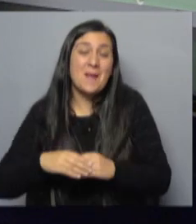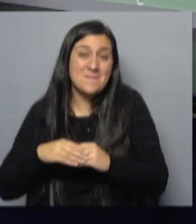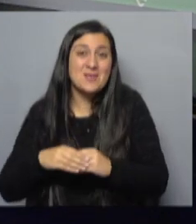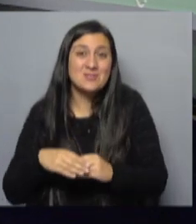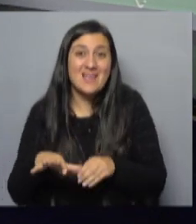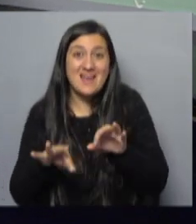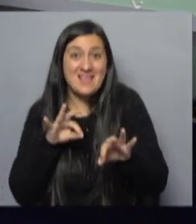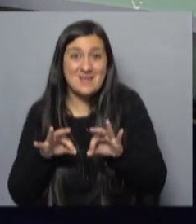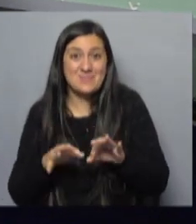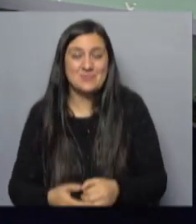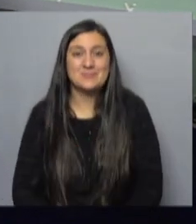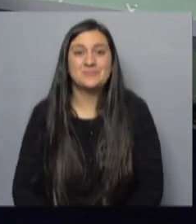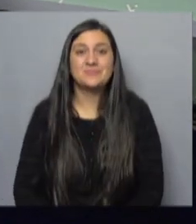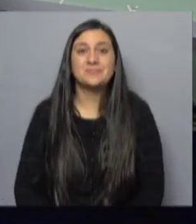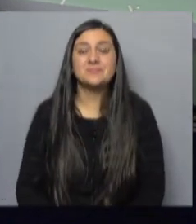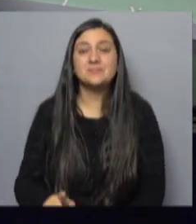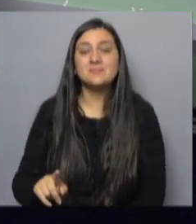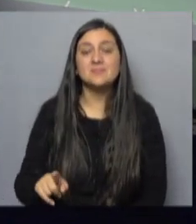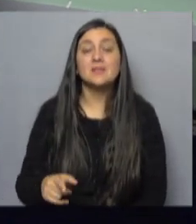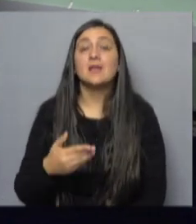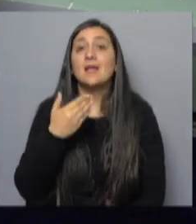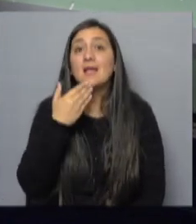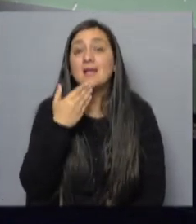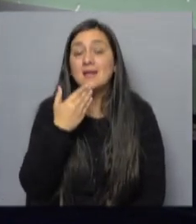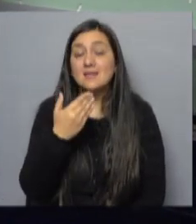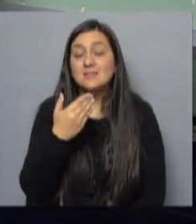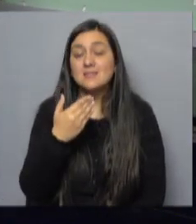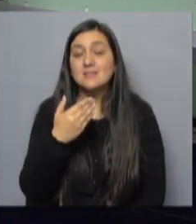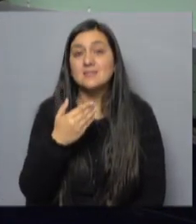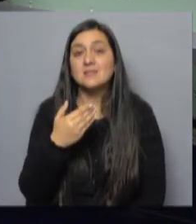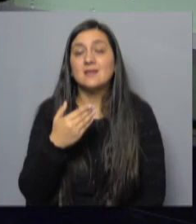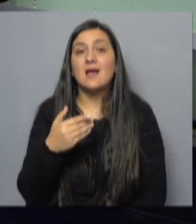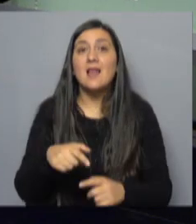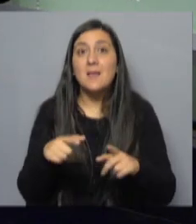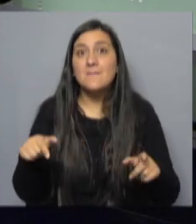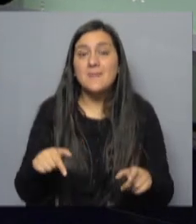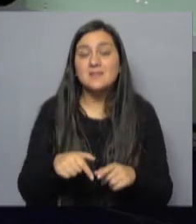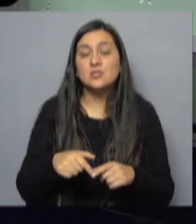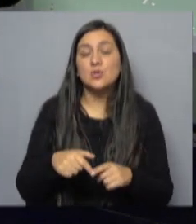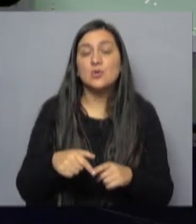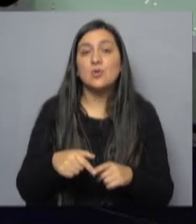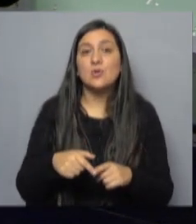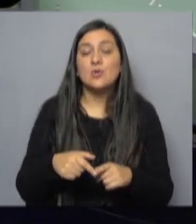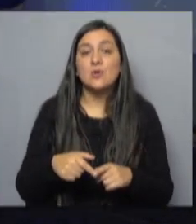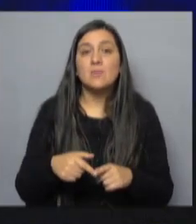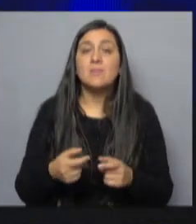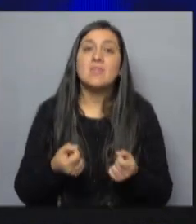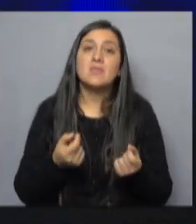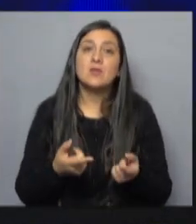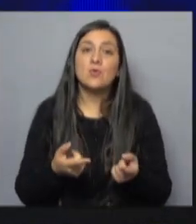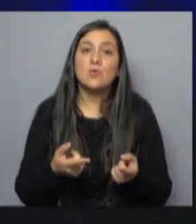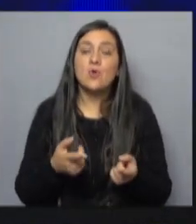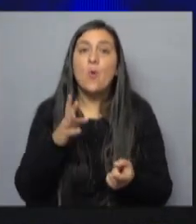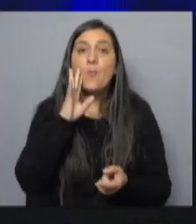Bueno, el Onbillam pues es porque gracias al espacio Onbillam, dirigido por Pamela Martínez, me ofrecieron